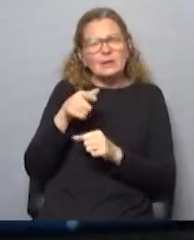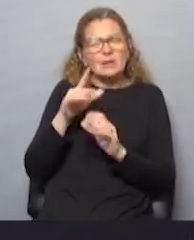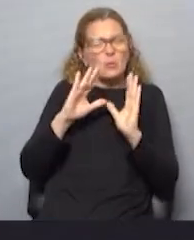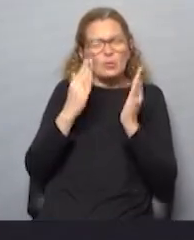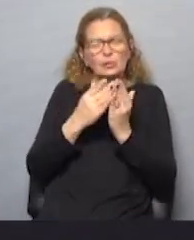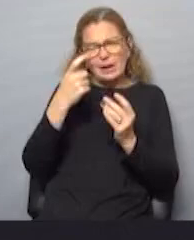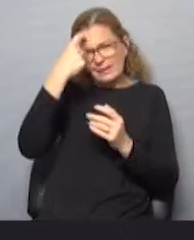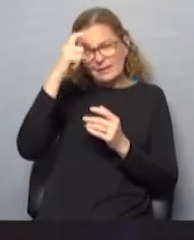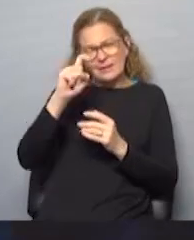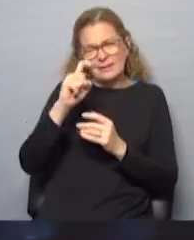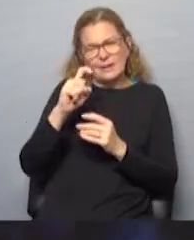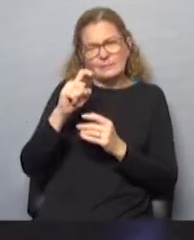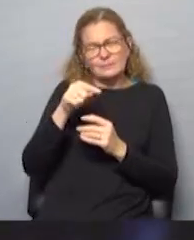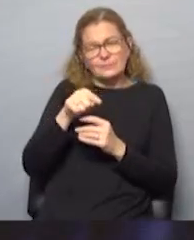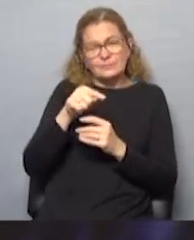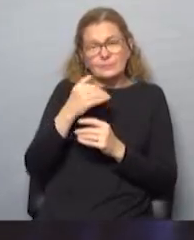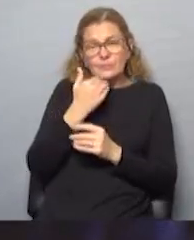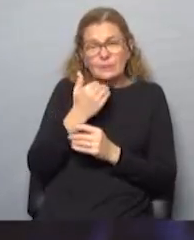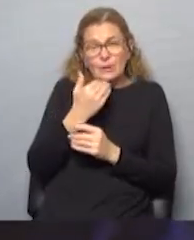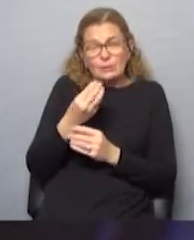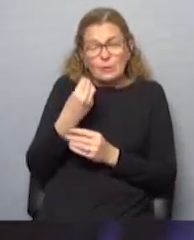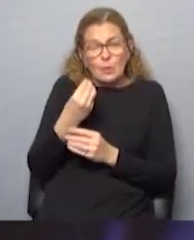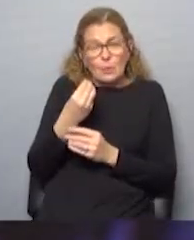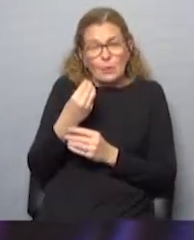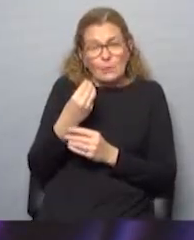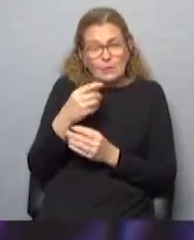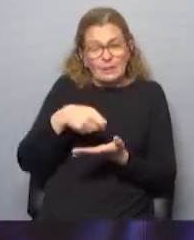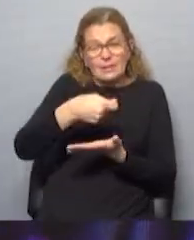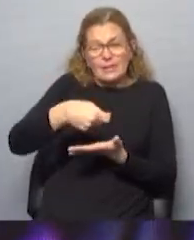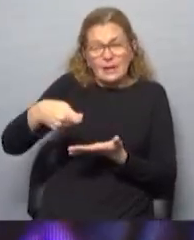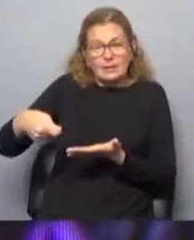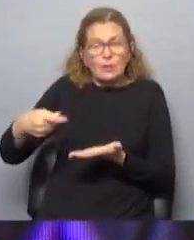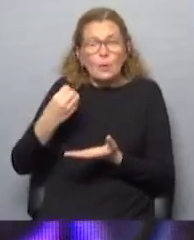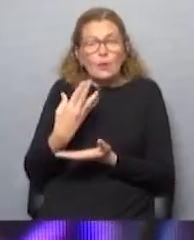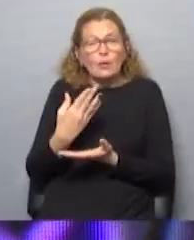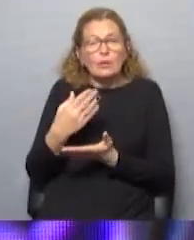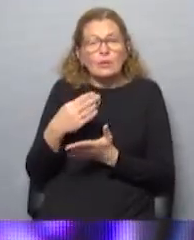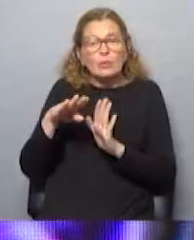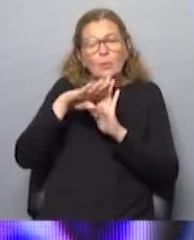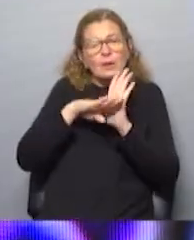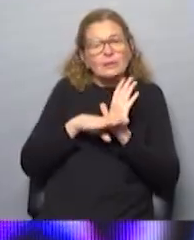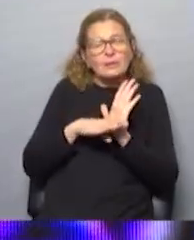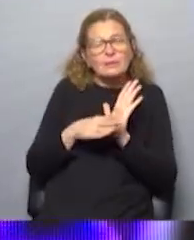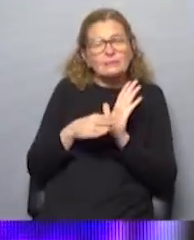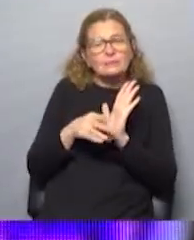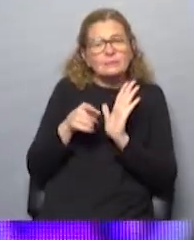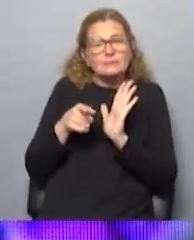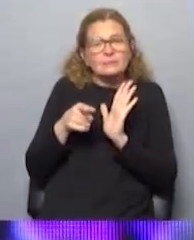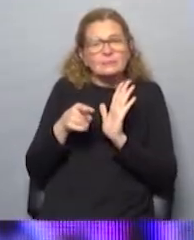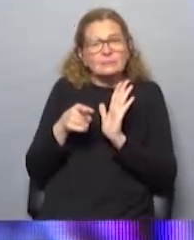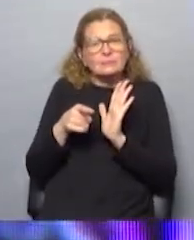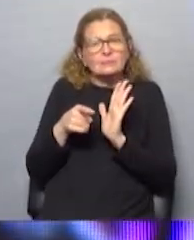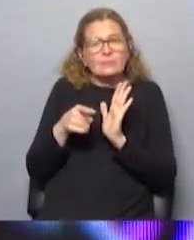mundo no sabemos cómo se va a asignar con qué criterios con qué criterios la